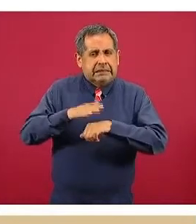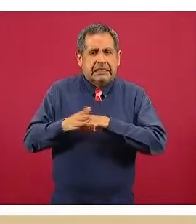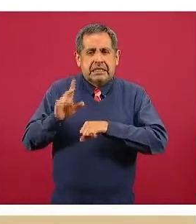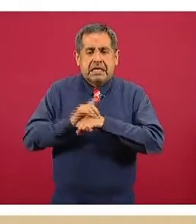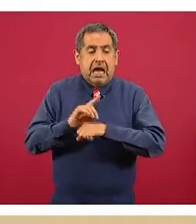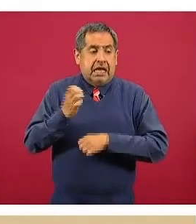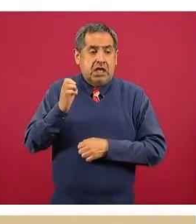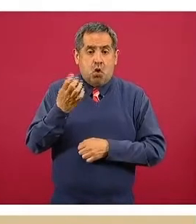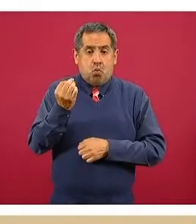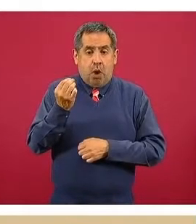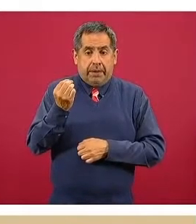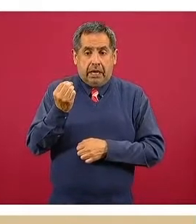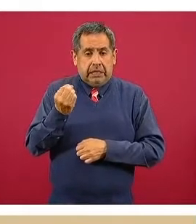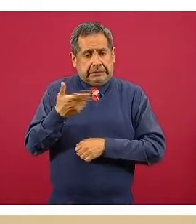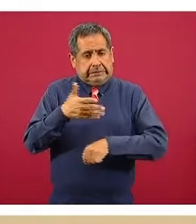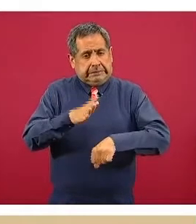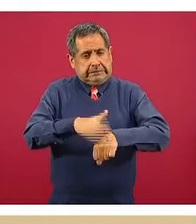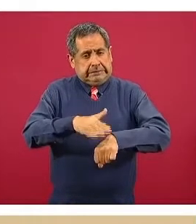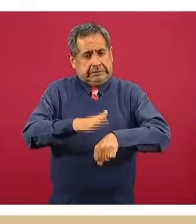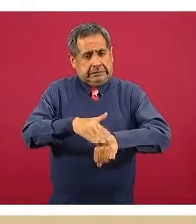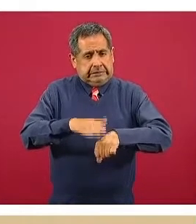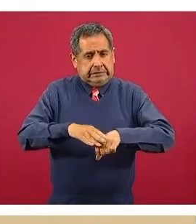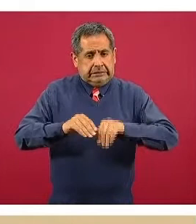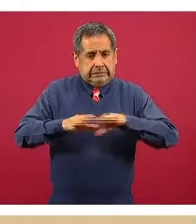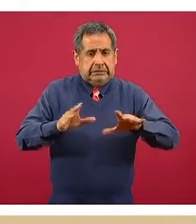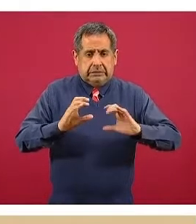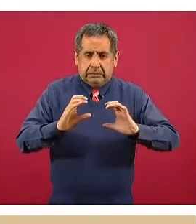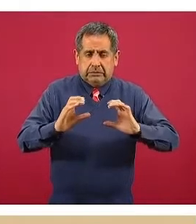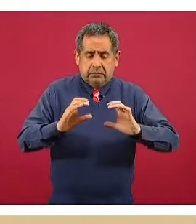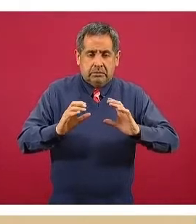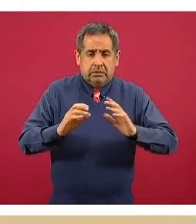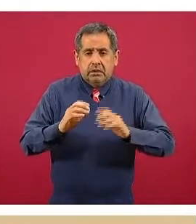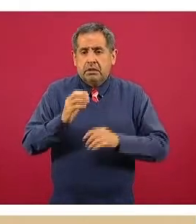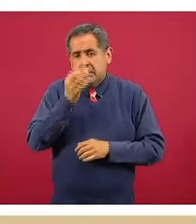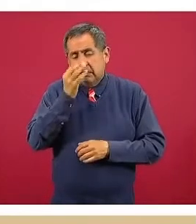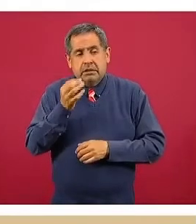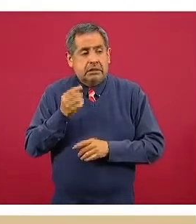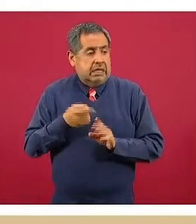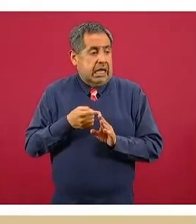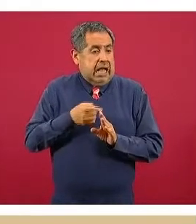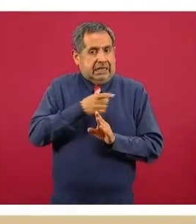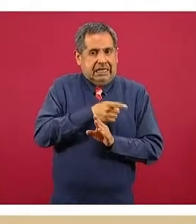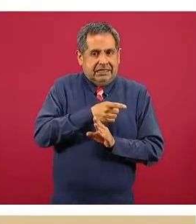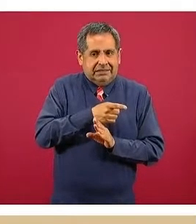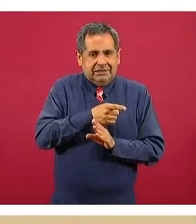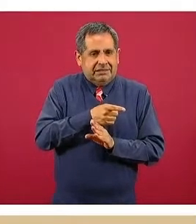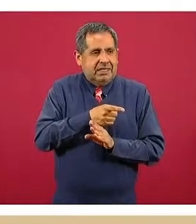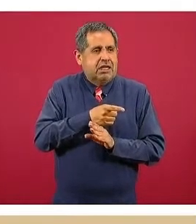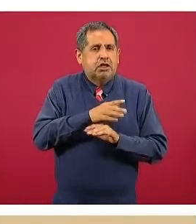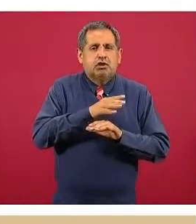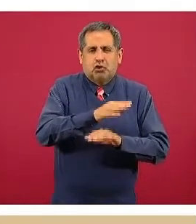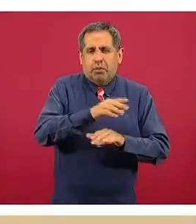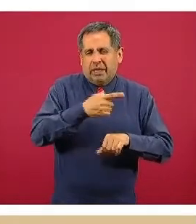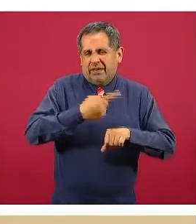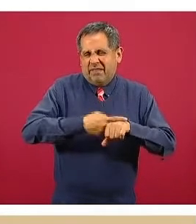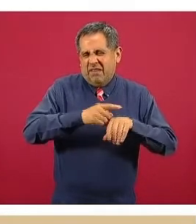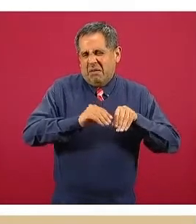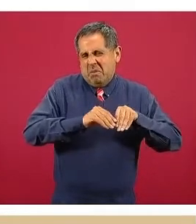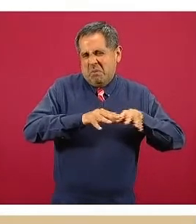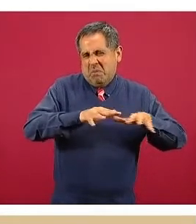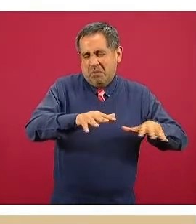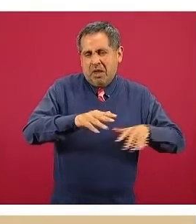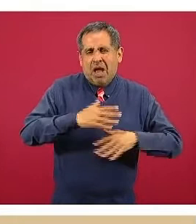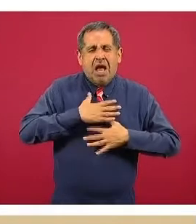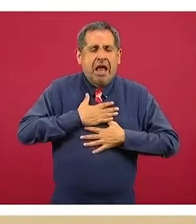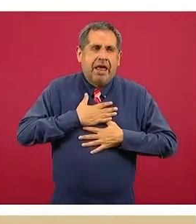enero. El 9 de enero prácticamente teníamos solamente 10 días que se había conocido sobre este brote